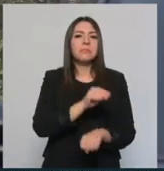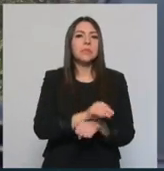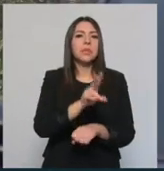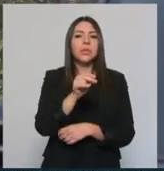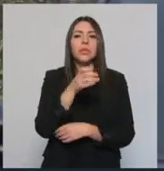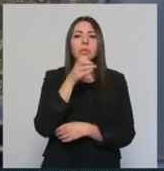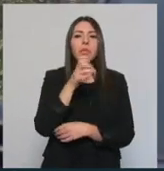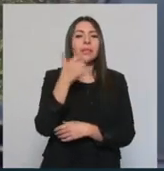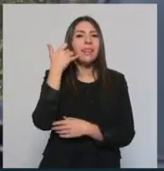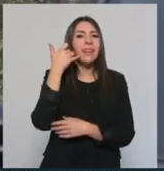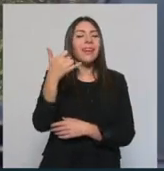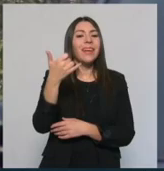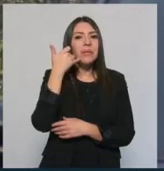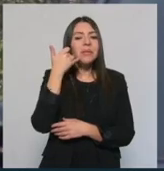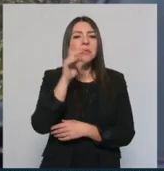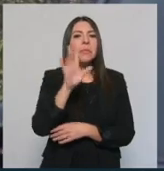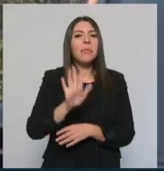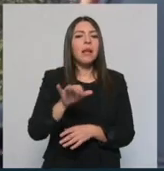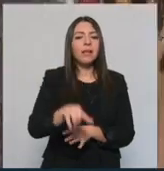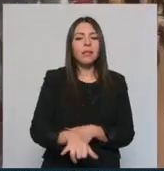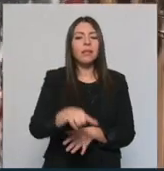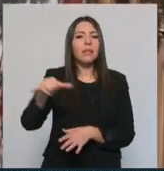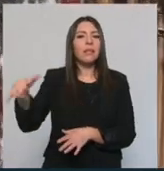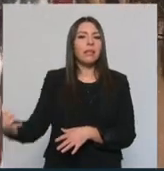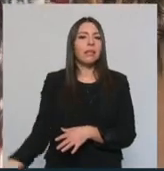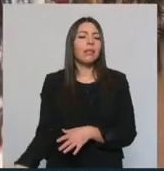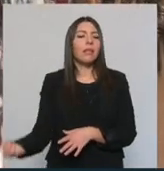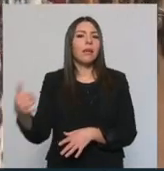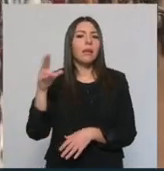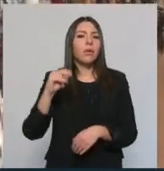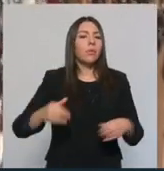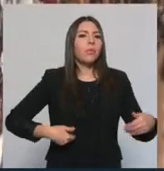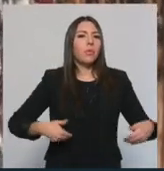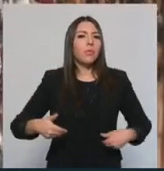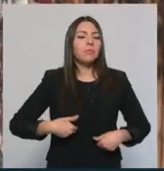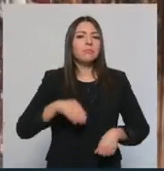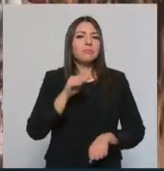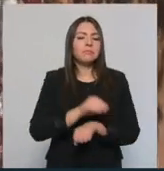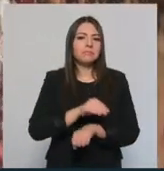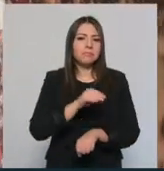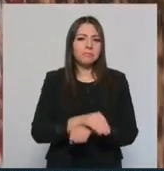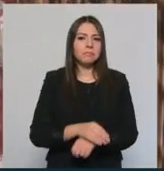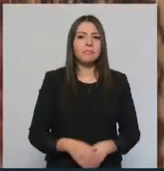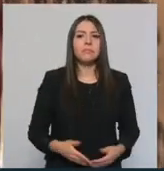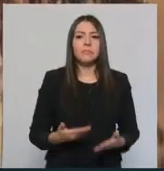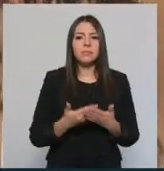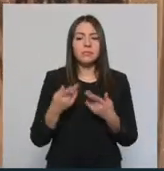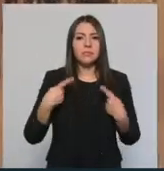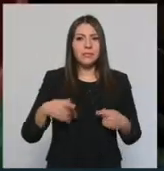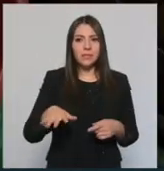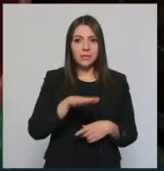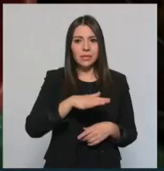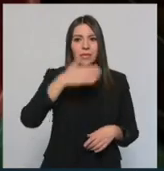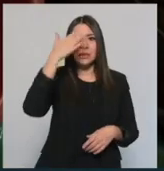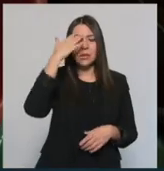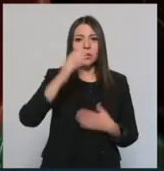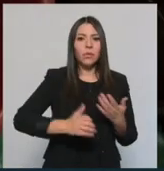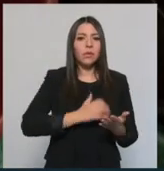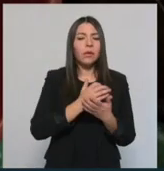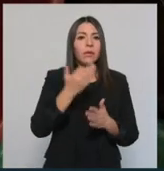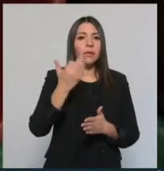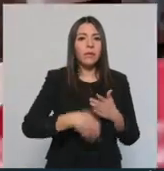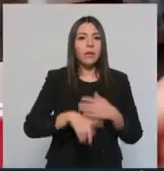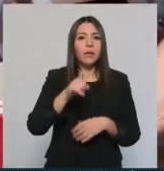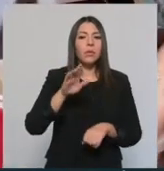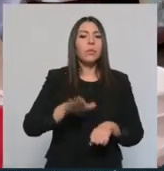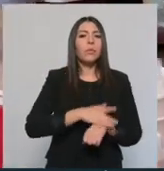teléfono. Según los colonos, al acudir a la alcaldía para conocer el motivo de la suspensión del líquido, las autoridades argumentan que se debe